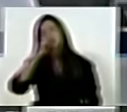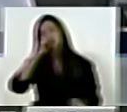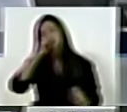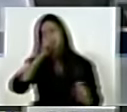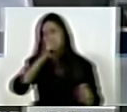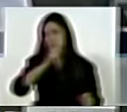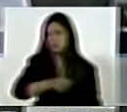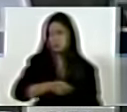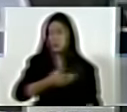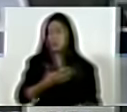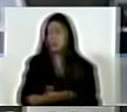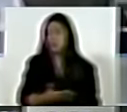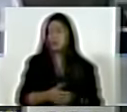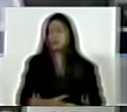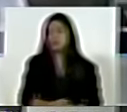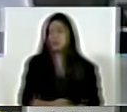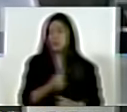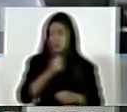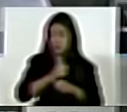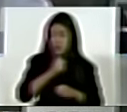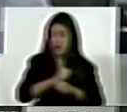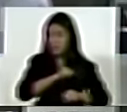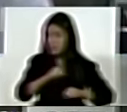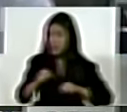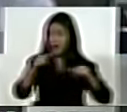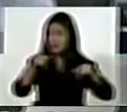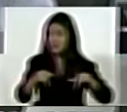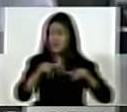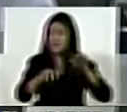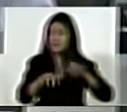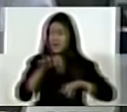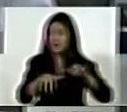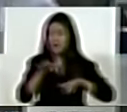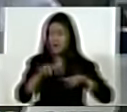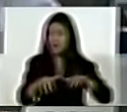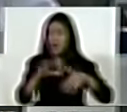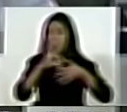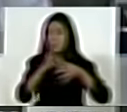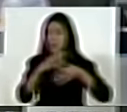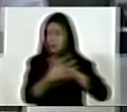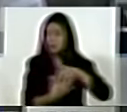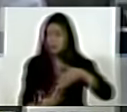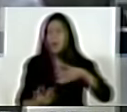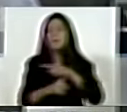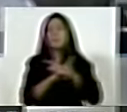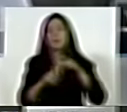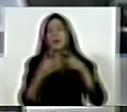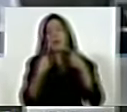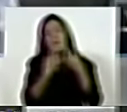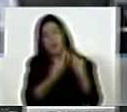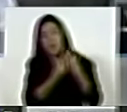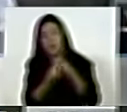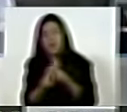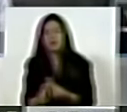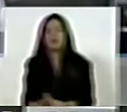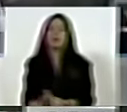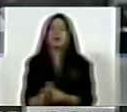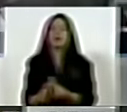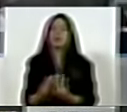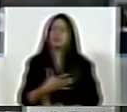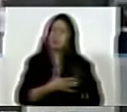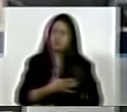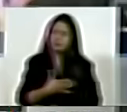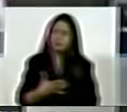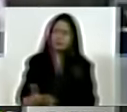reconocimiento, no solamente en su gestión al frente de la Secretaría General, sino el acompañamiento